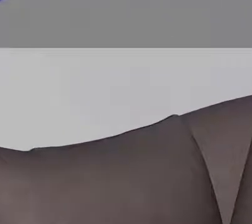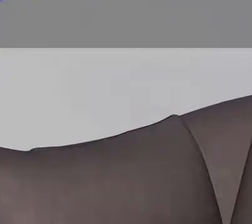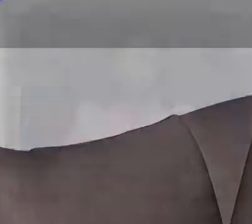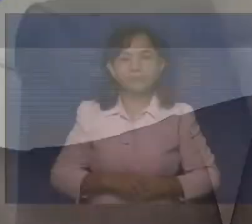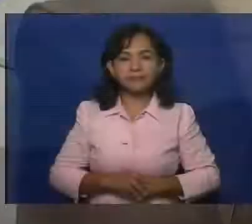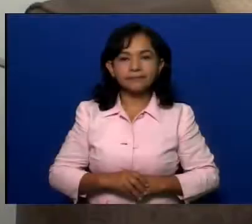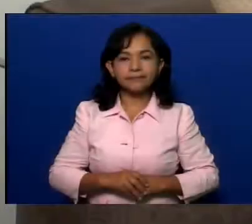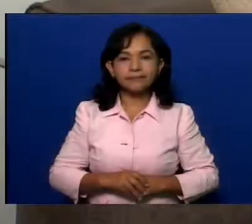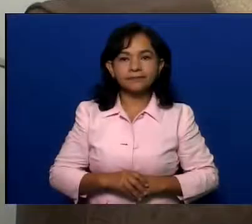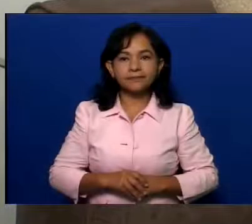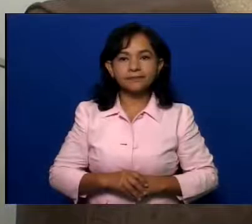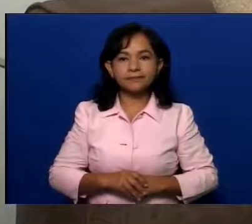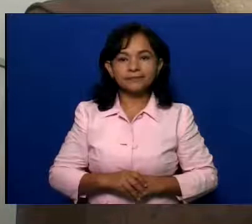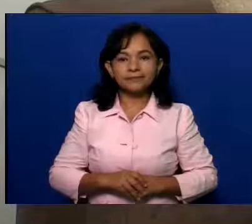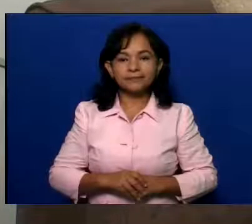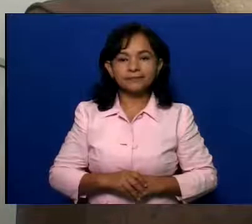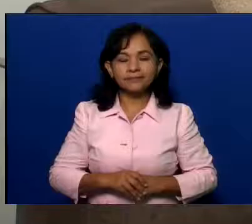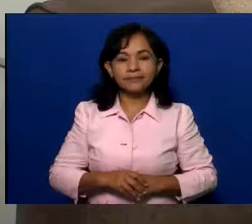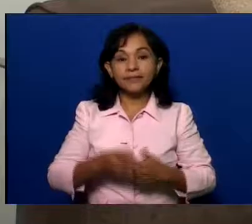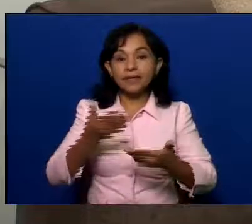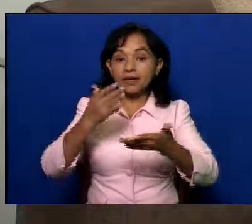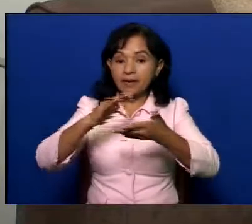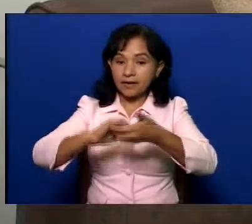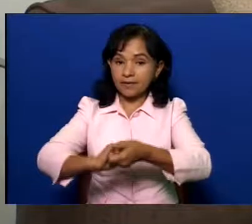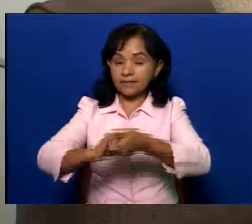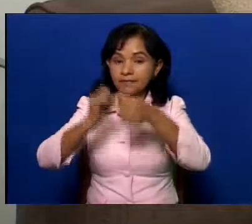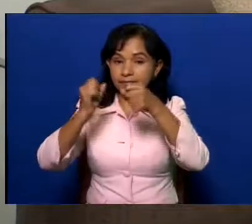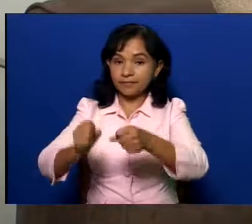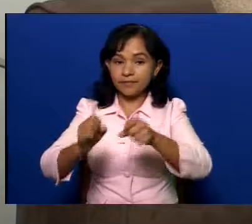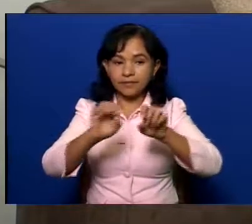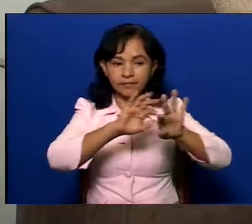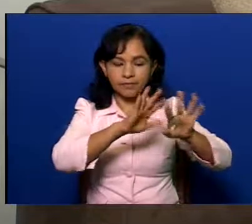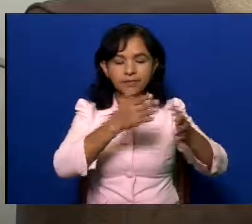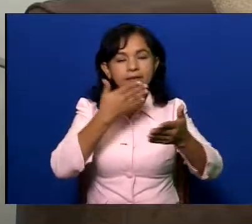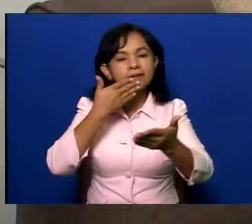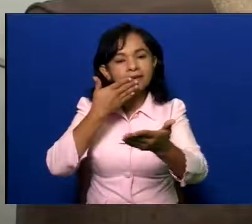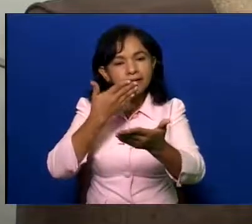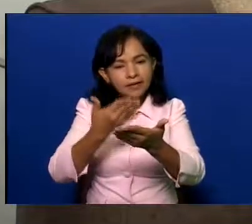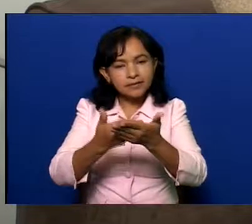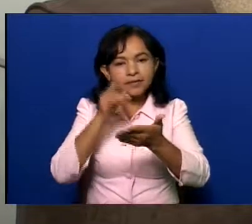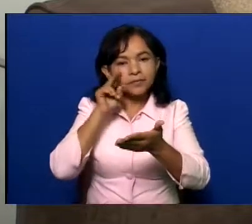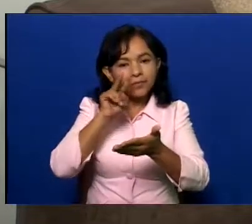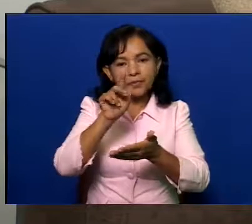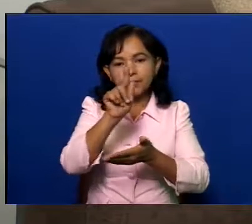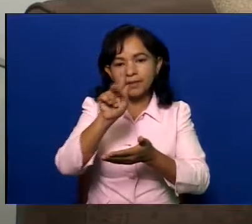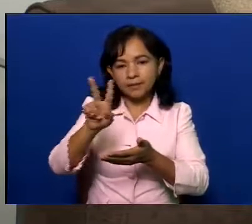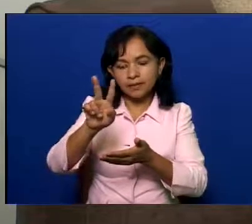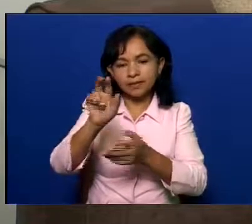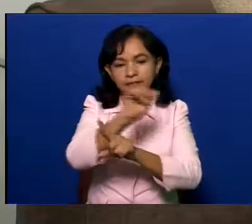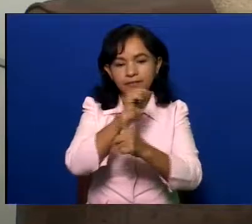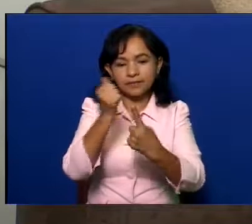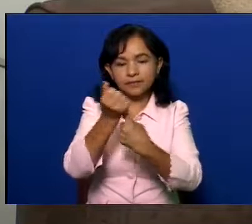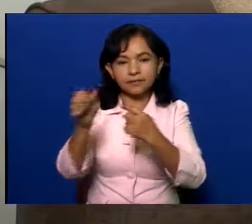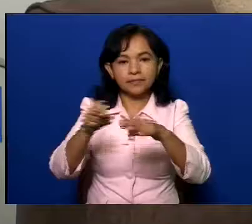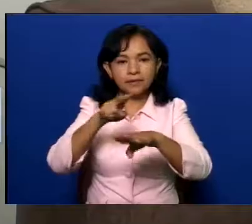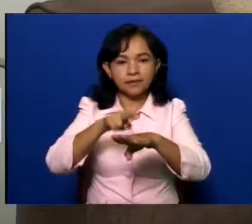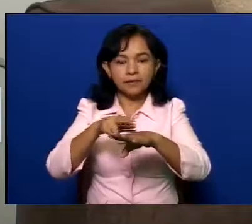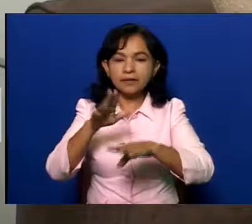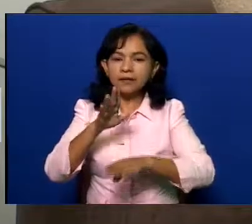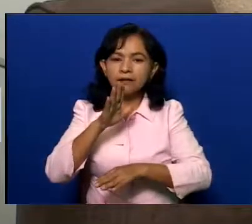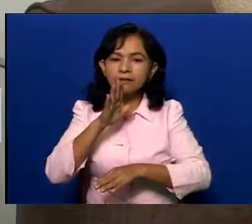alguna masita o algo y que inmediatamente debe ser revisada. El hombre tiene que reducir su problema